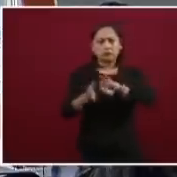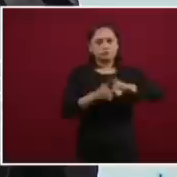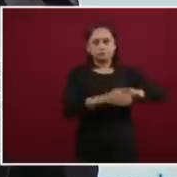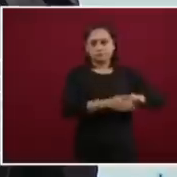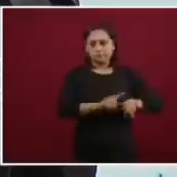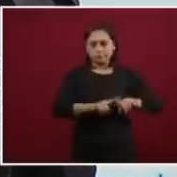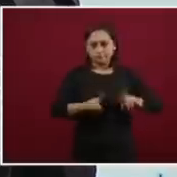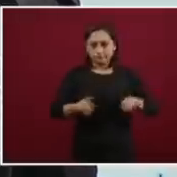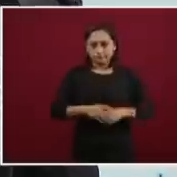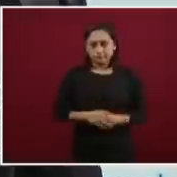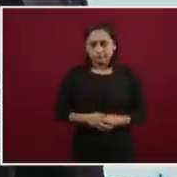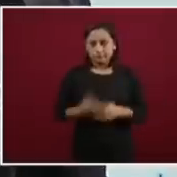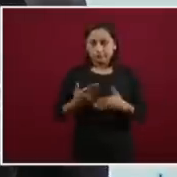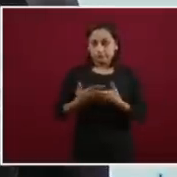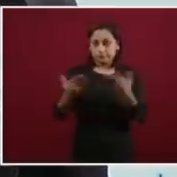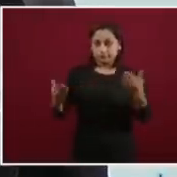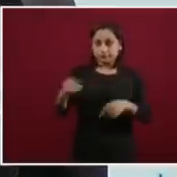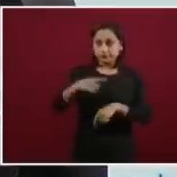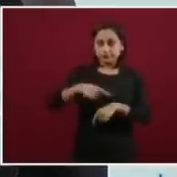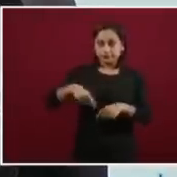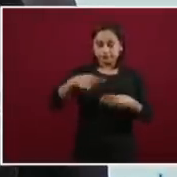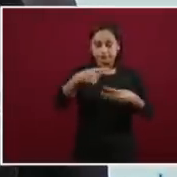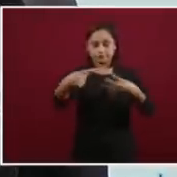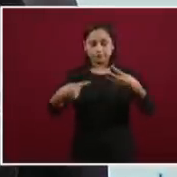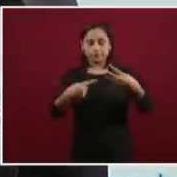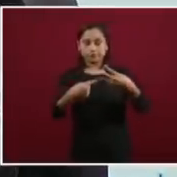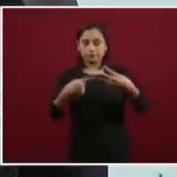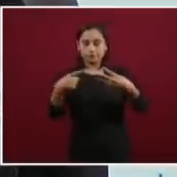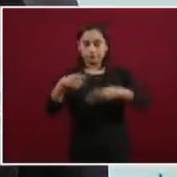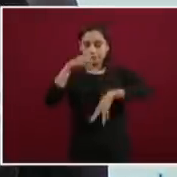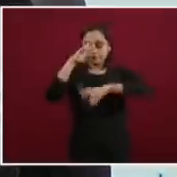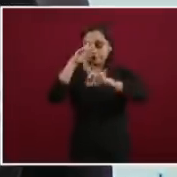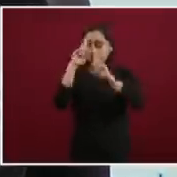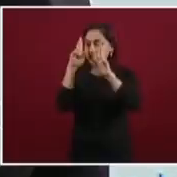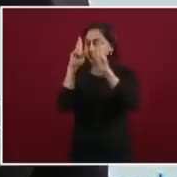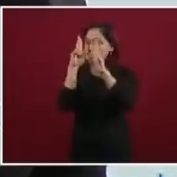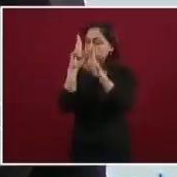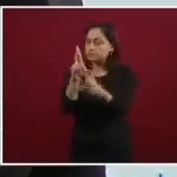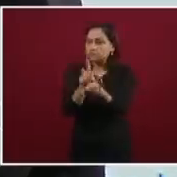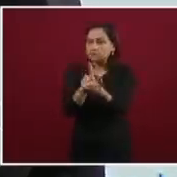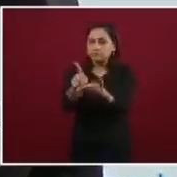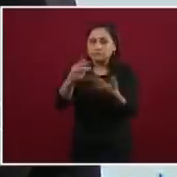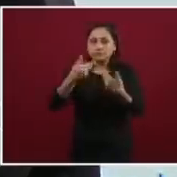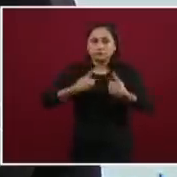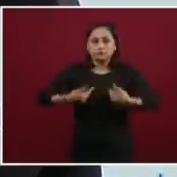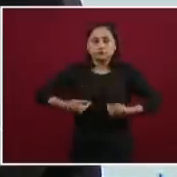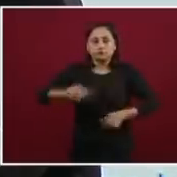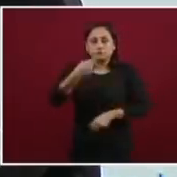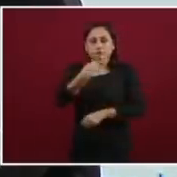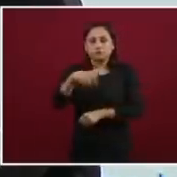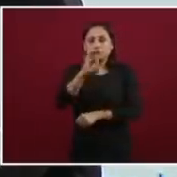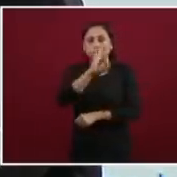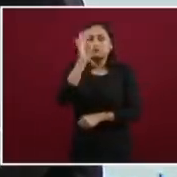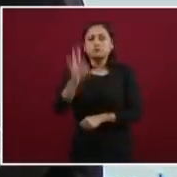pleno respeto a los derechos humanos y esto es lo que estamos viendo